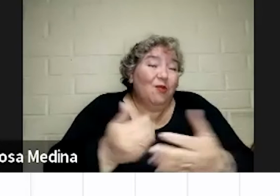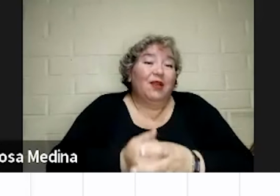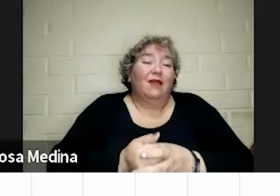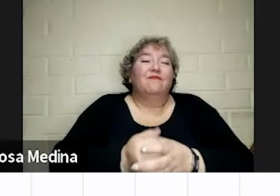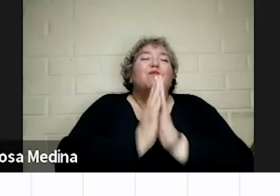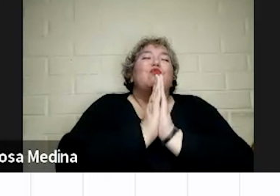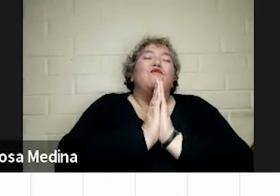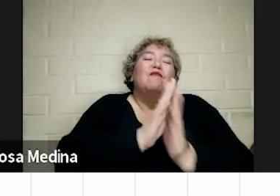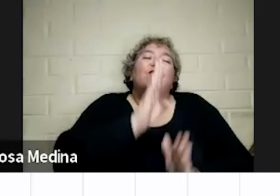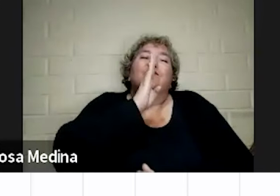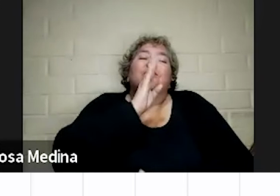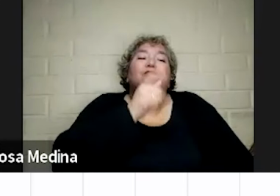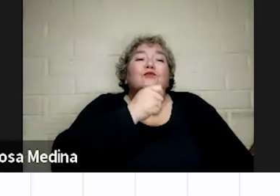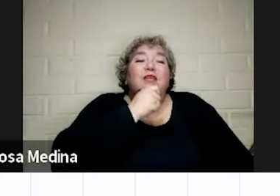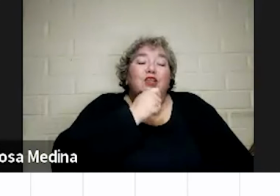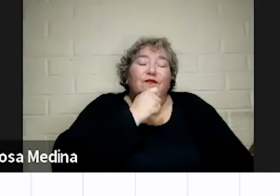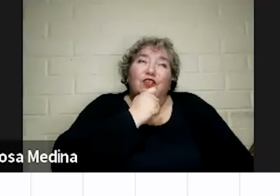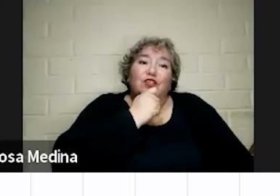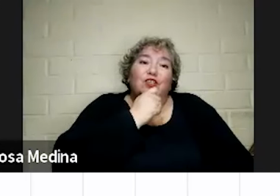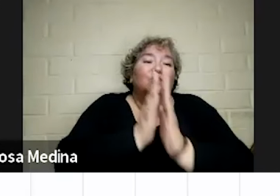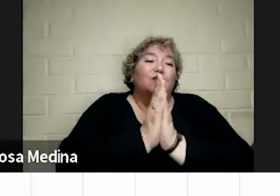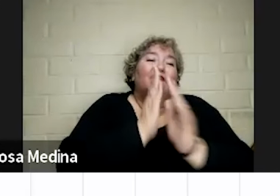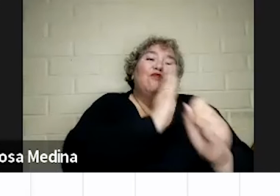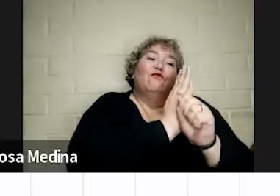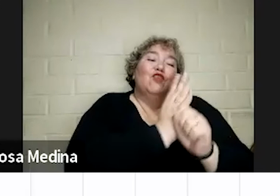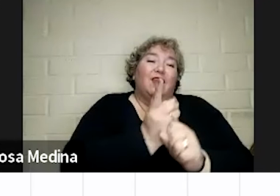no se nos mezclen los sonidos.